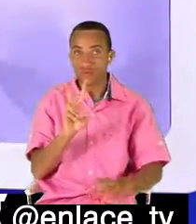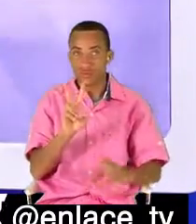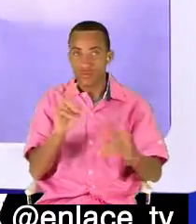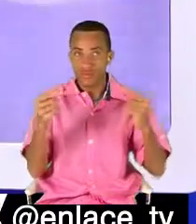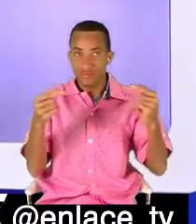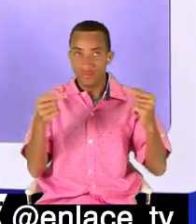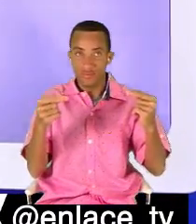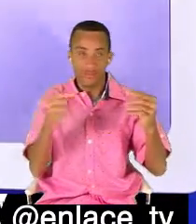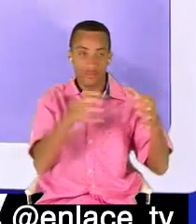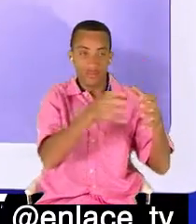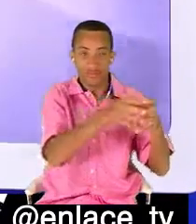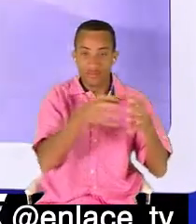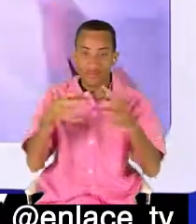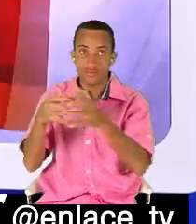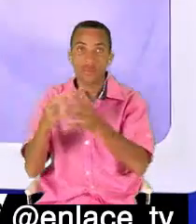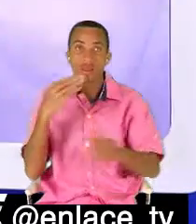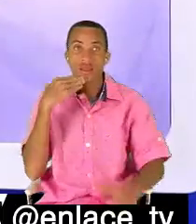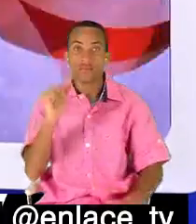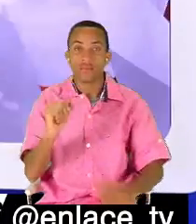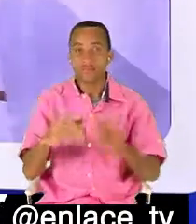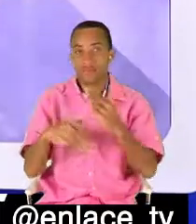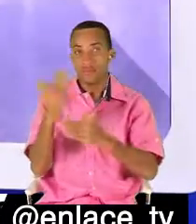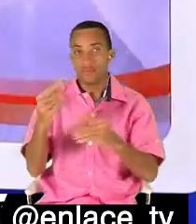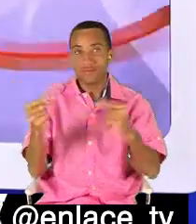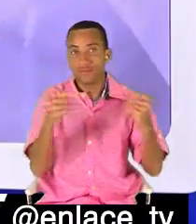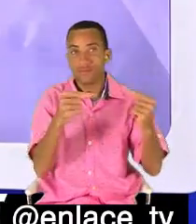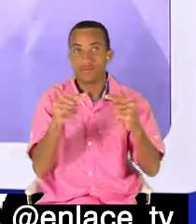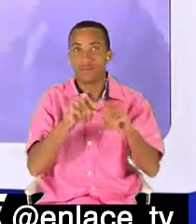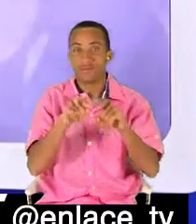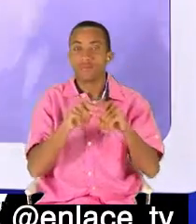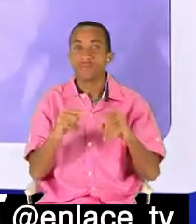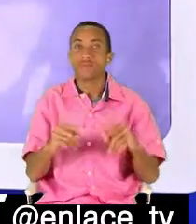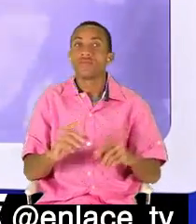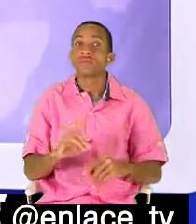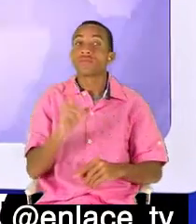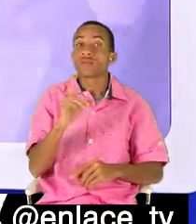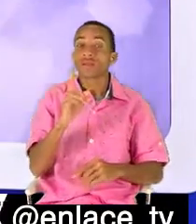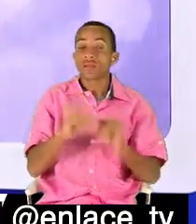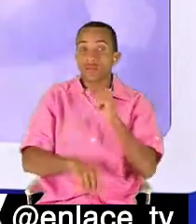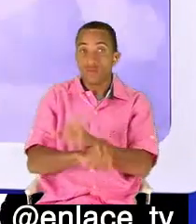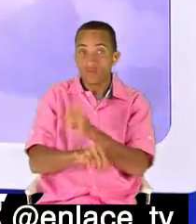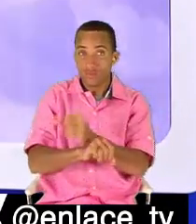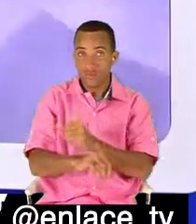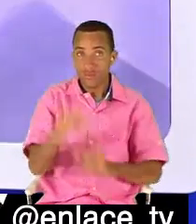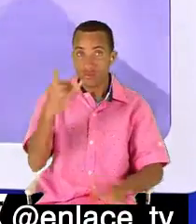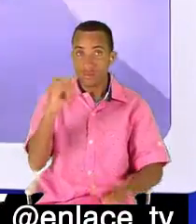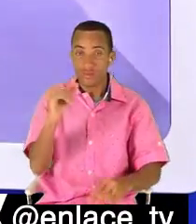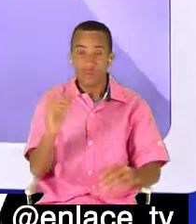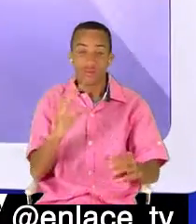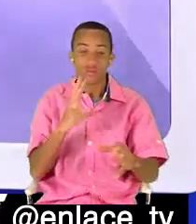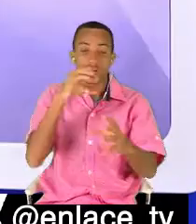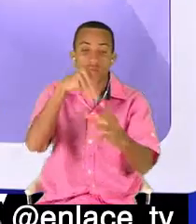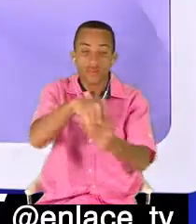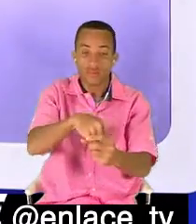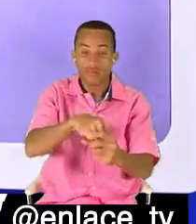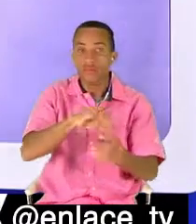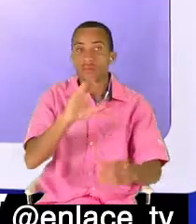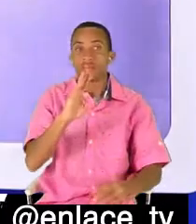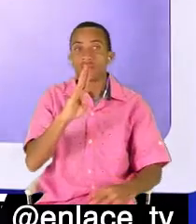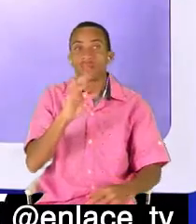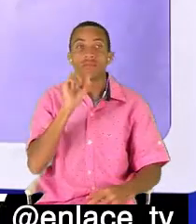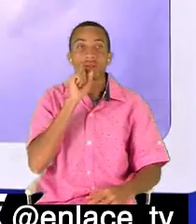femenina, inician su competencia este fin de semana en el torneo de la DiFútbol. Los dos lo hacen en condición de visitante, tanto Barranqueñas